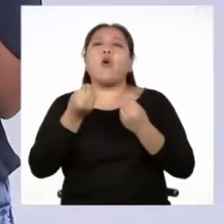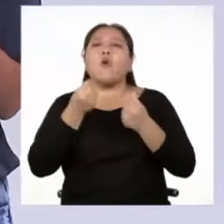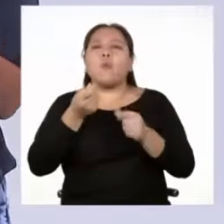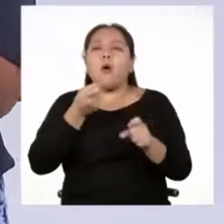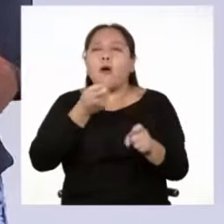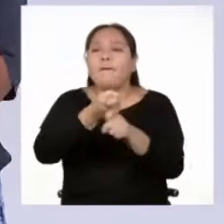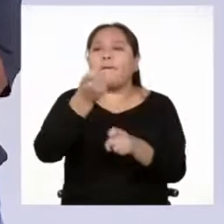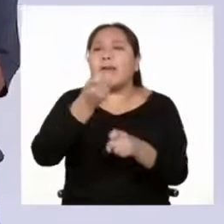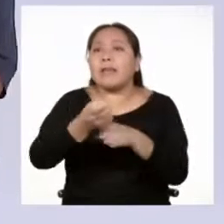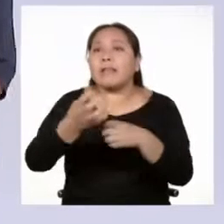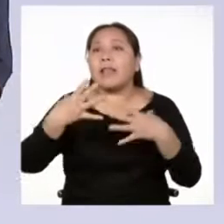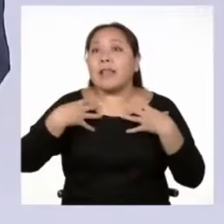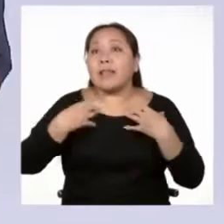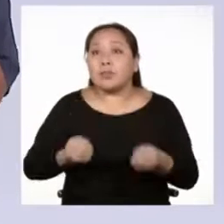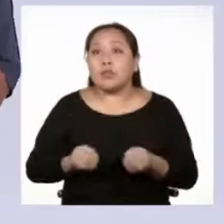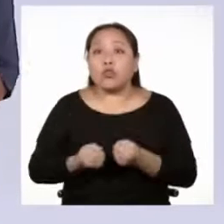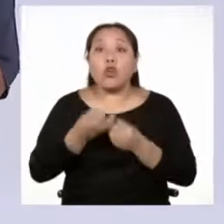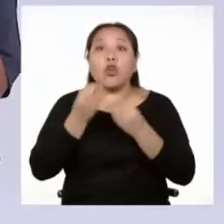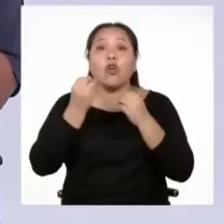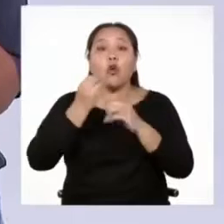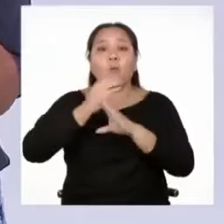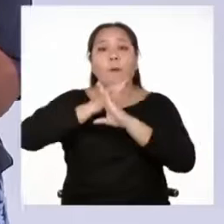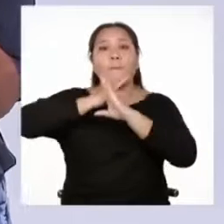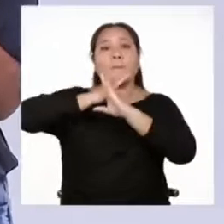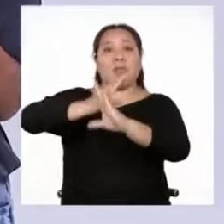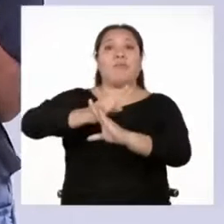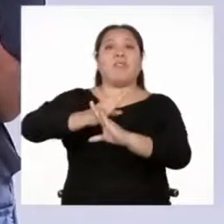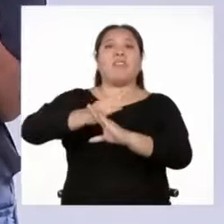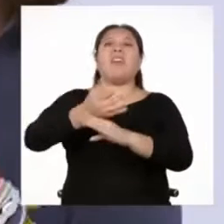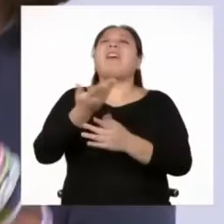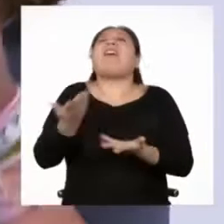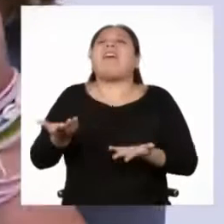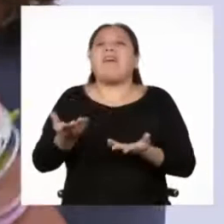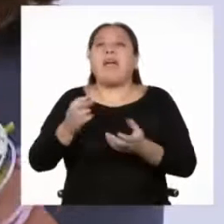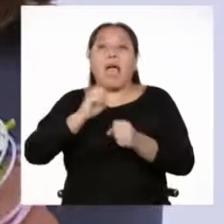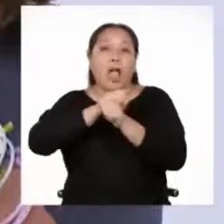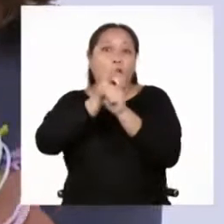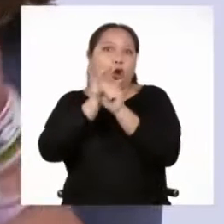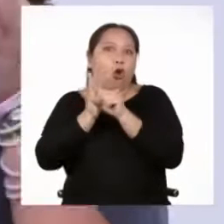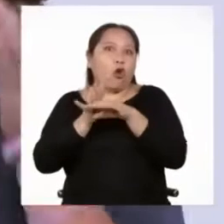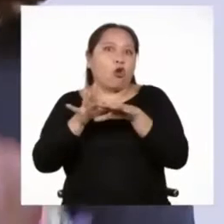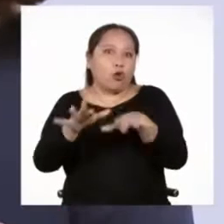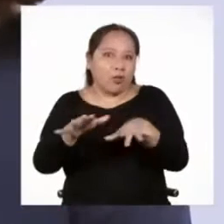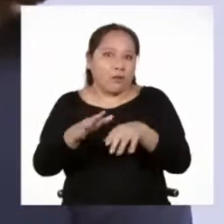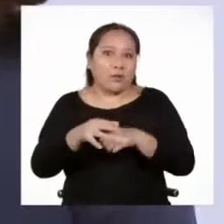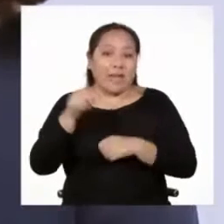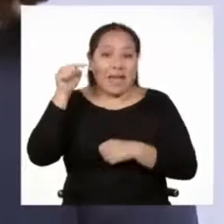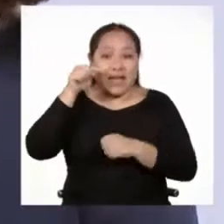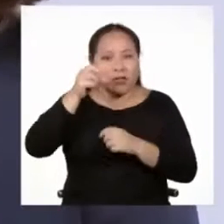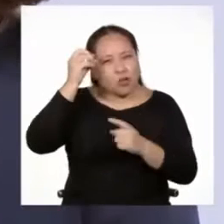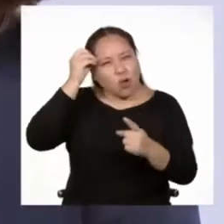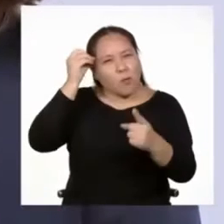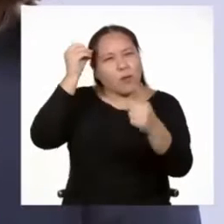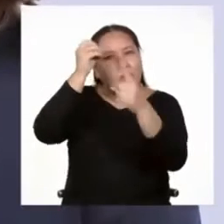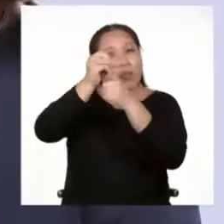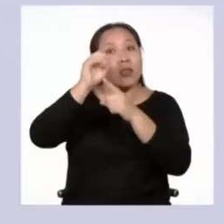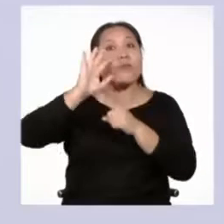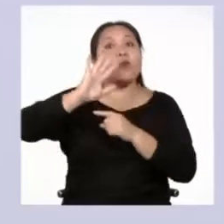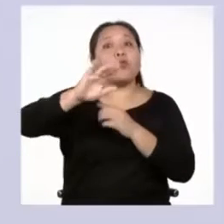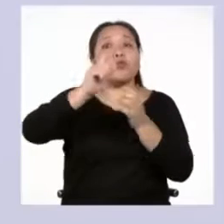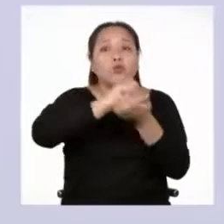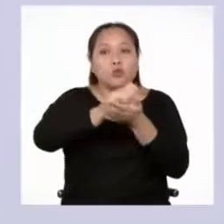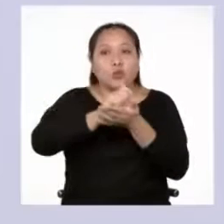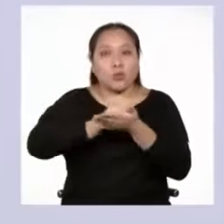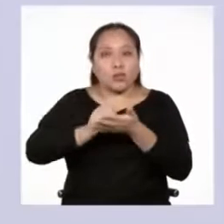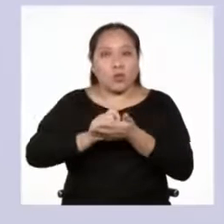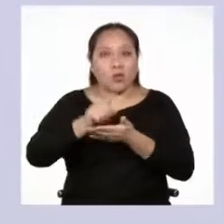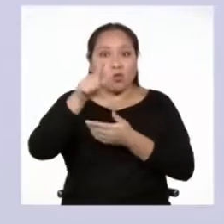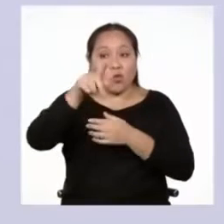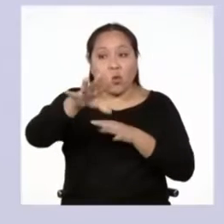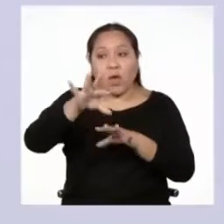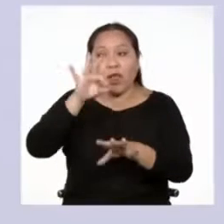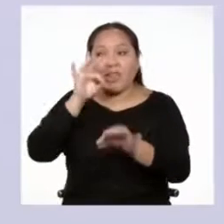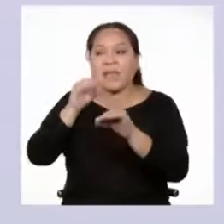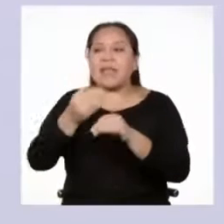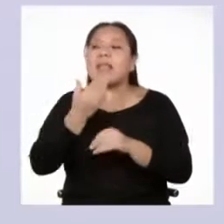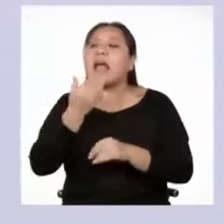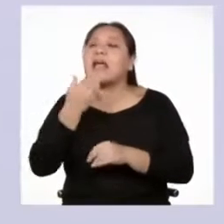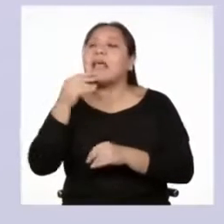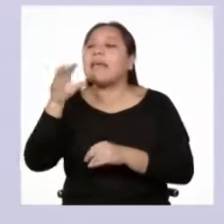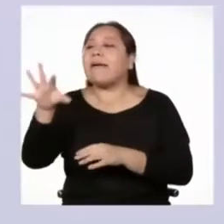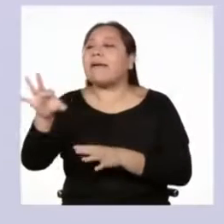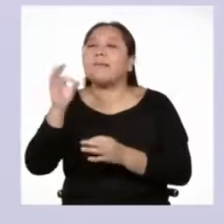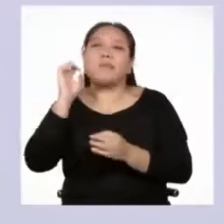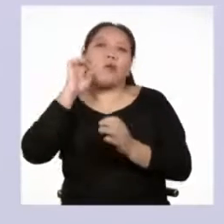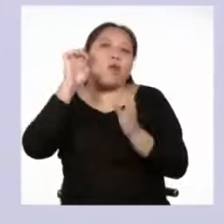las personas y cómo prevenir el contagio del coronavirus. Ese será el propósito de tu texto. Tú elegirás a tu audiencia.